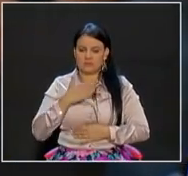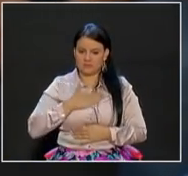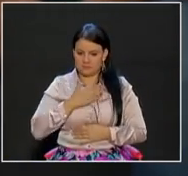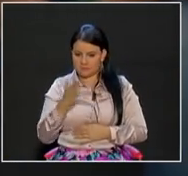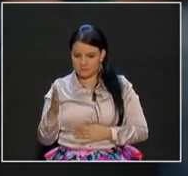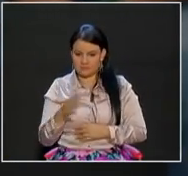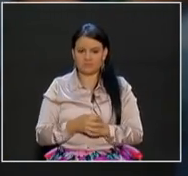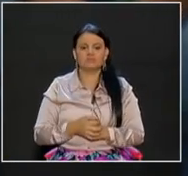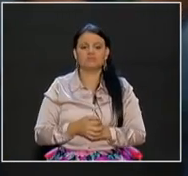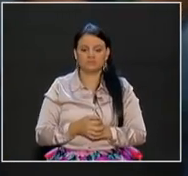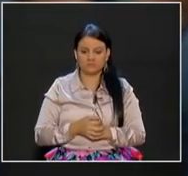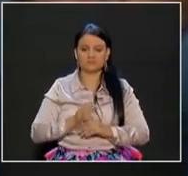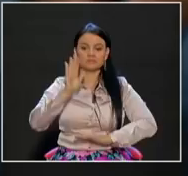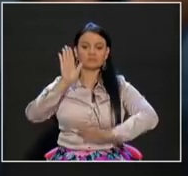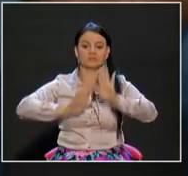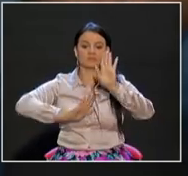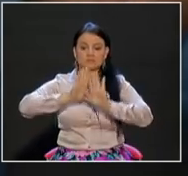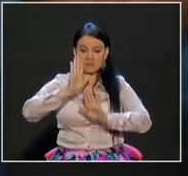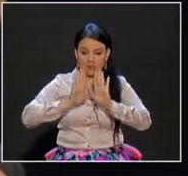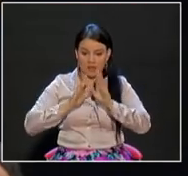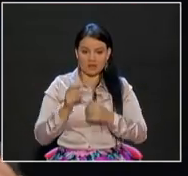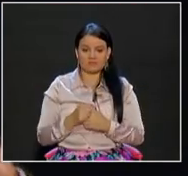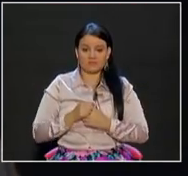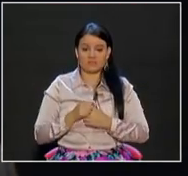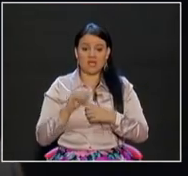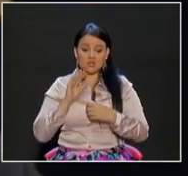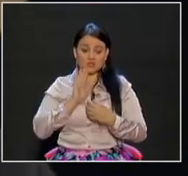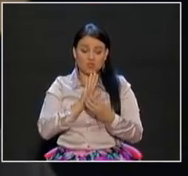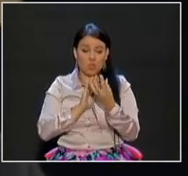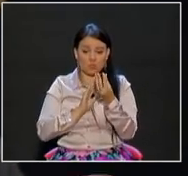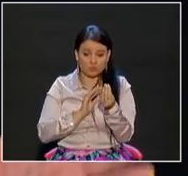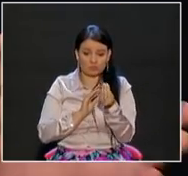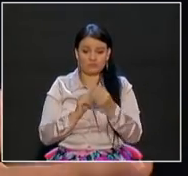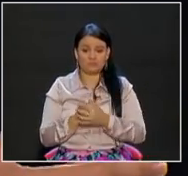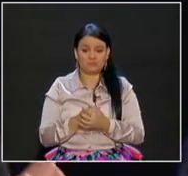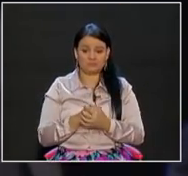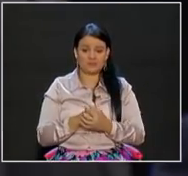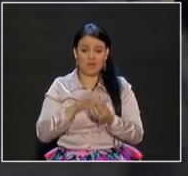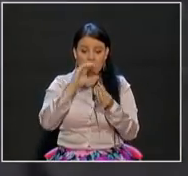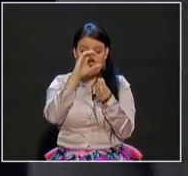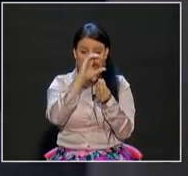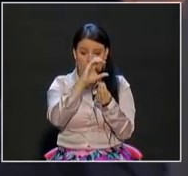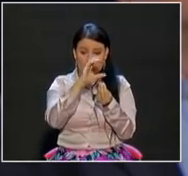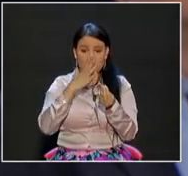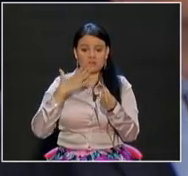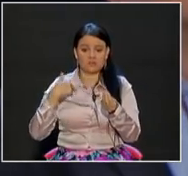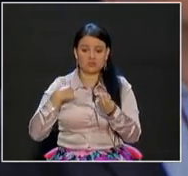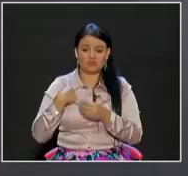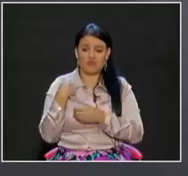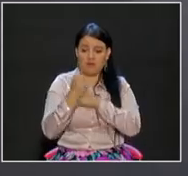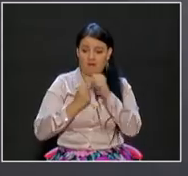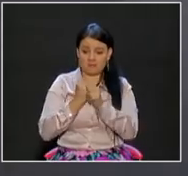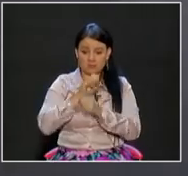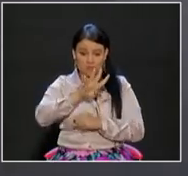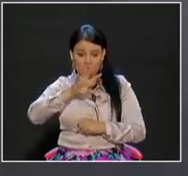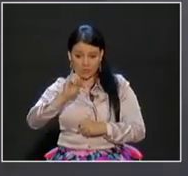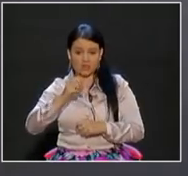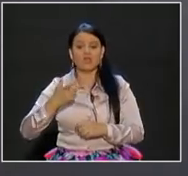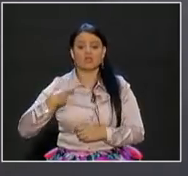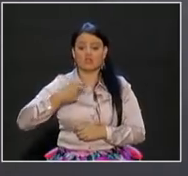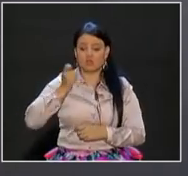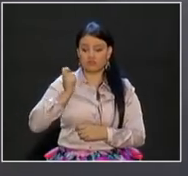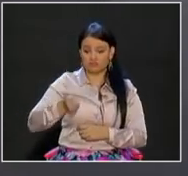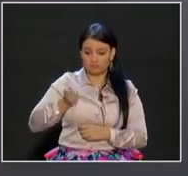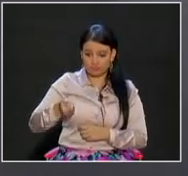restrepo candidato oficial del partido conservador a la gobernación de antioquia tengo 40 años de edad soy abogado de la